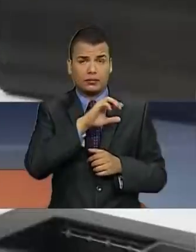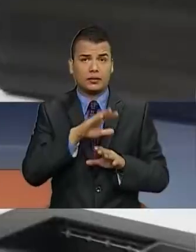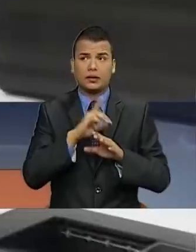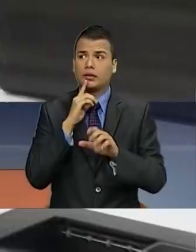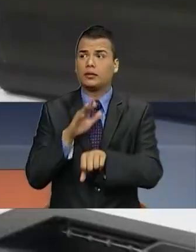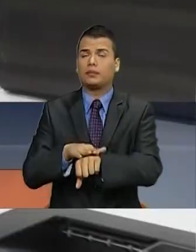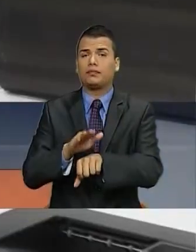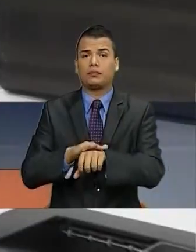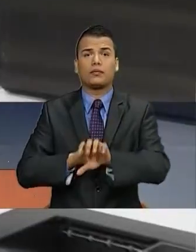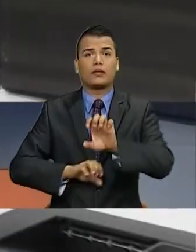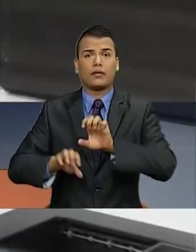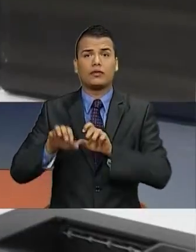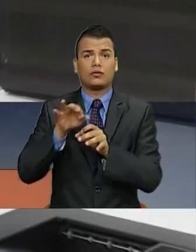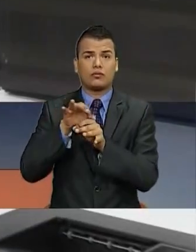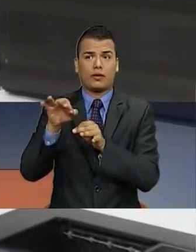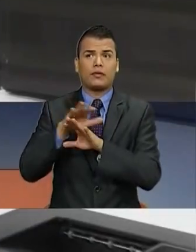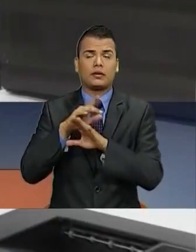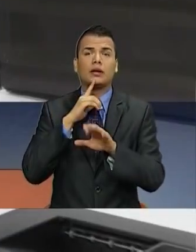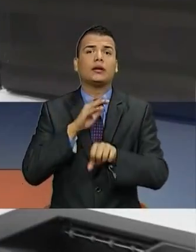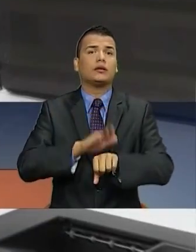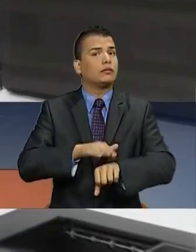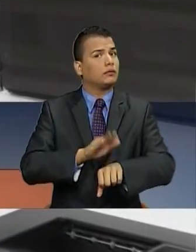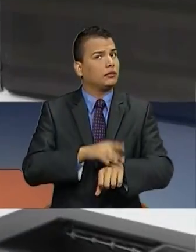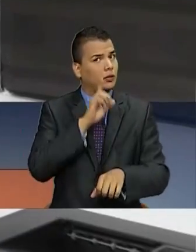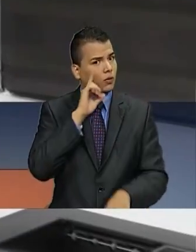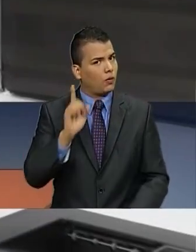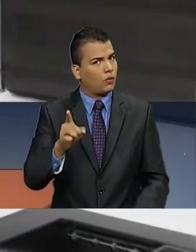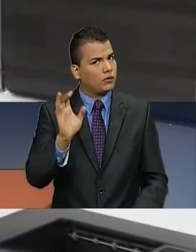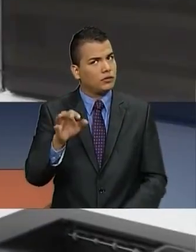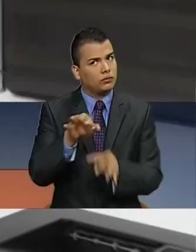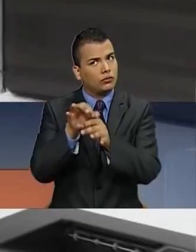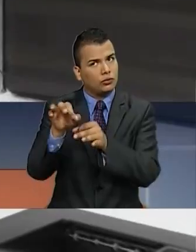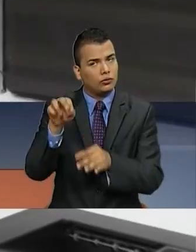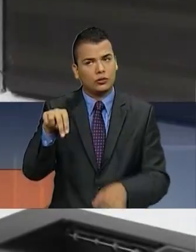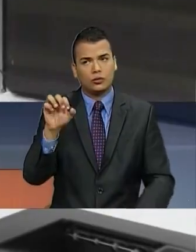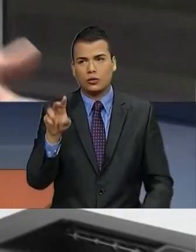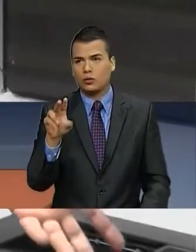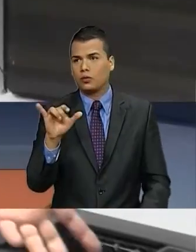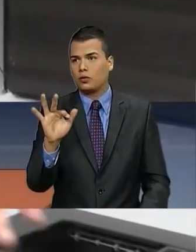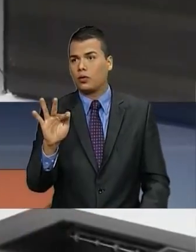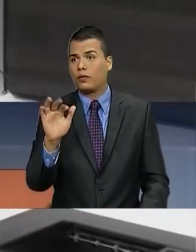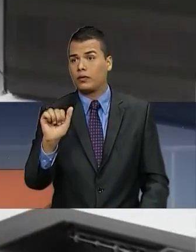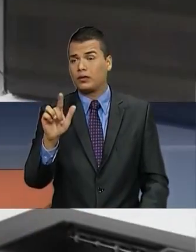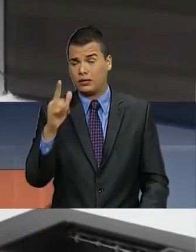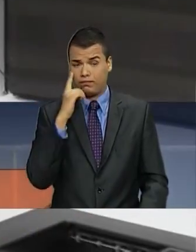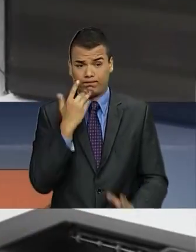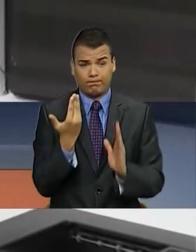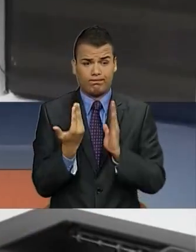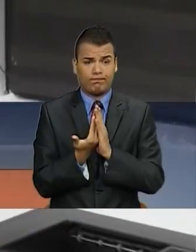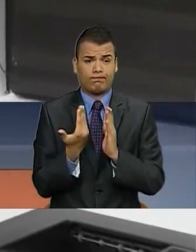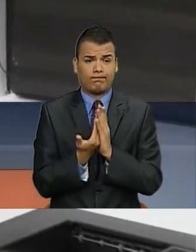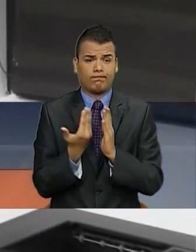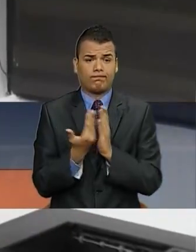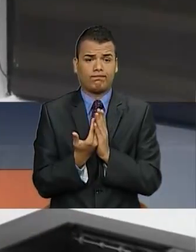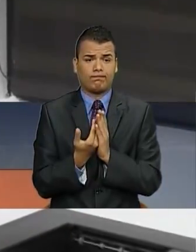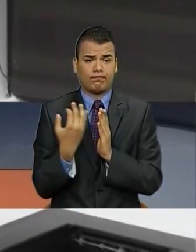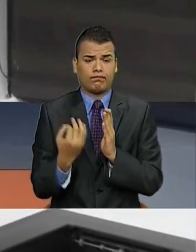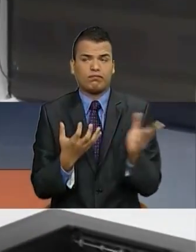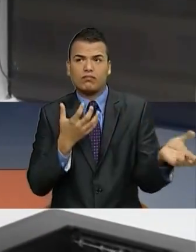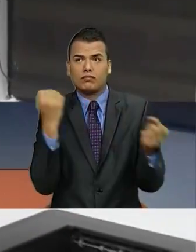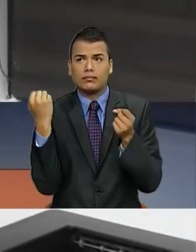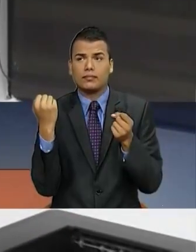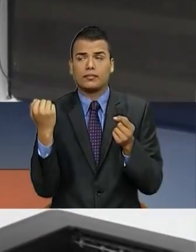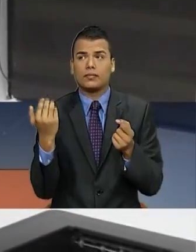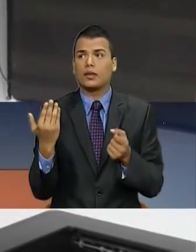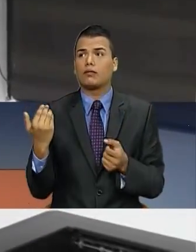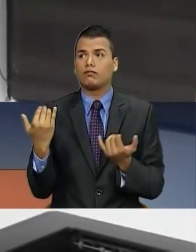ya la Defensoría del Pueblo había hecho alertas temprano sobre este corregimiento y pues obviamente los resultados están ahora, y es este secuestro en